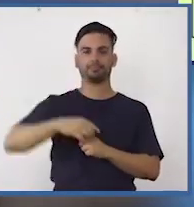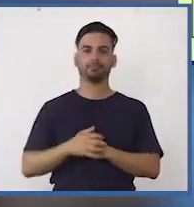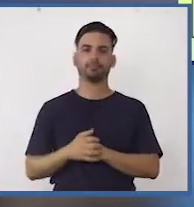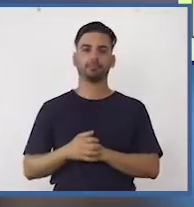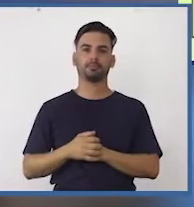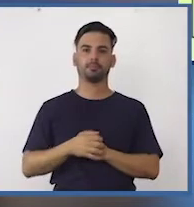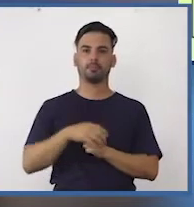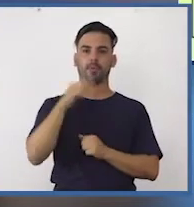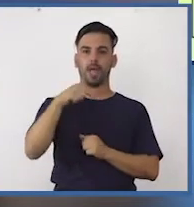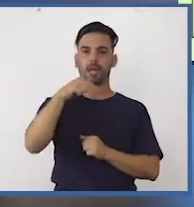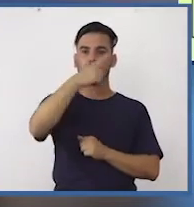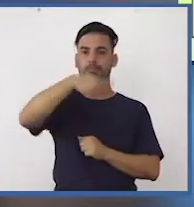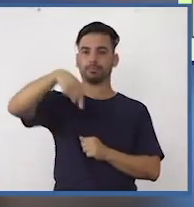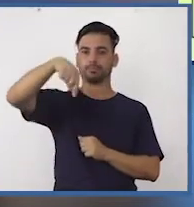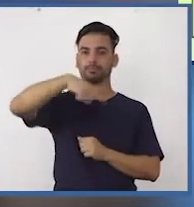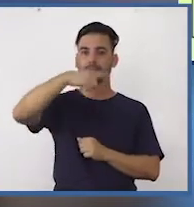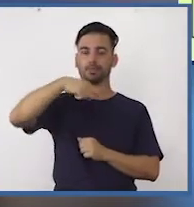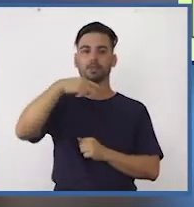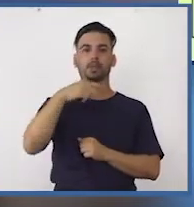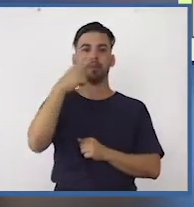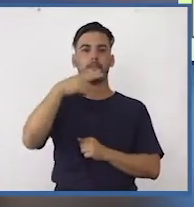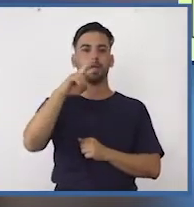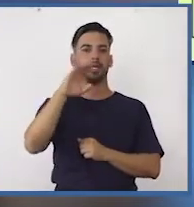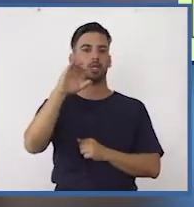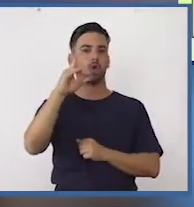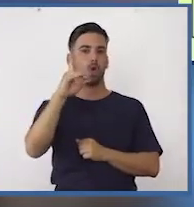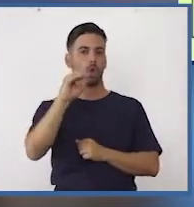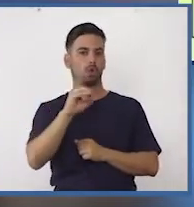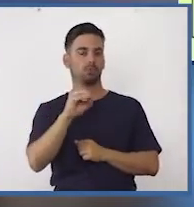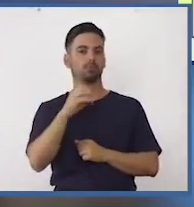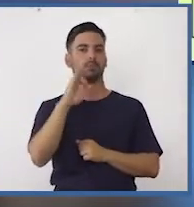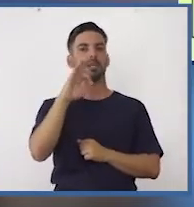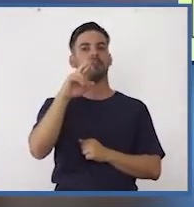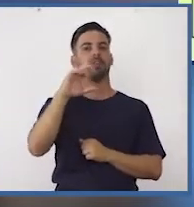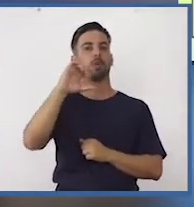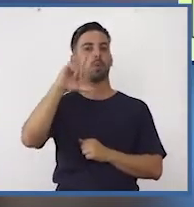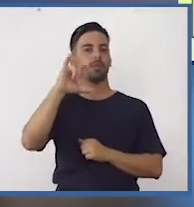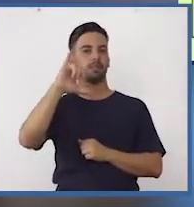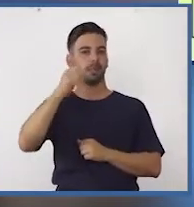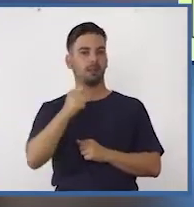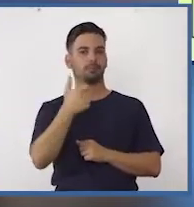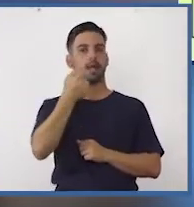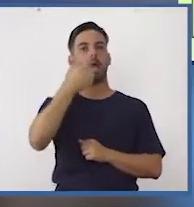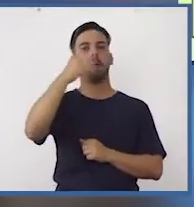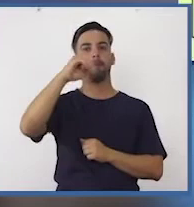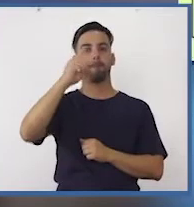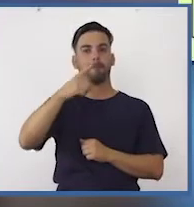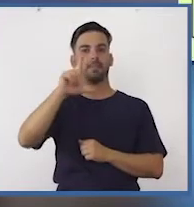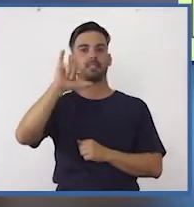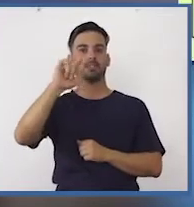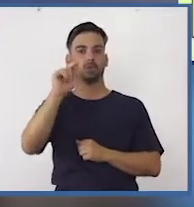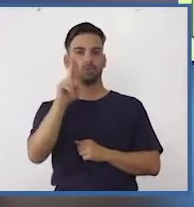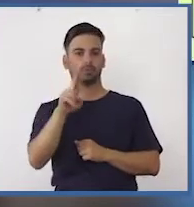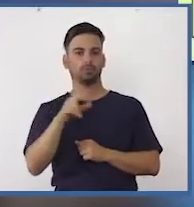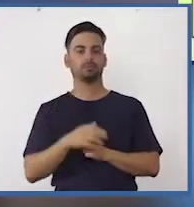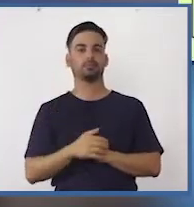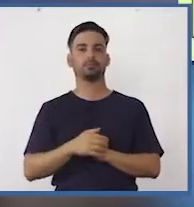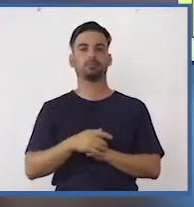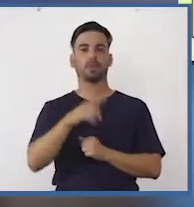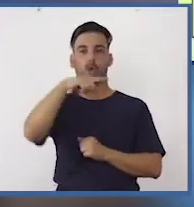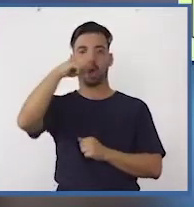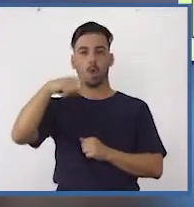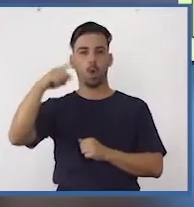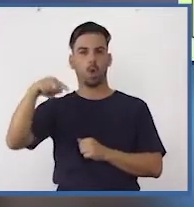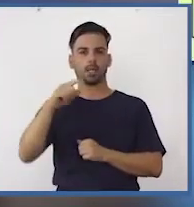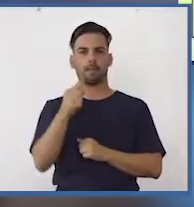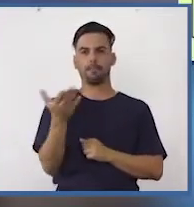frecuencia y de la amplitud. Pero al mismo tiempo en las cualidades del sonido, en las ondas, disculpen, tengo que tener en cuenta sus cualidades: tono,